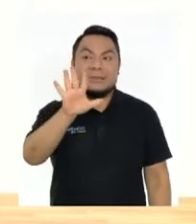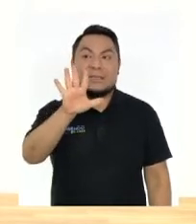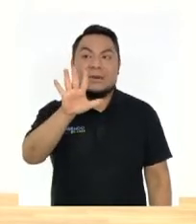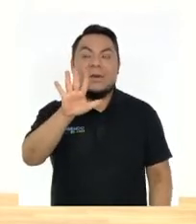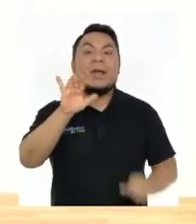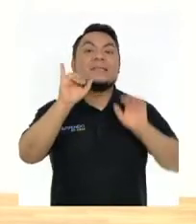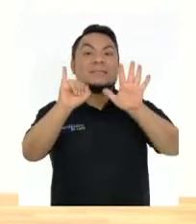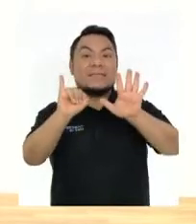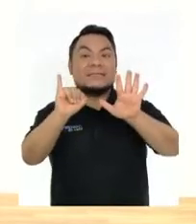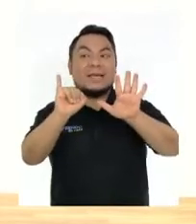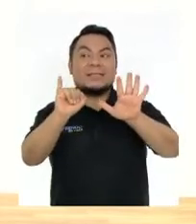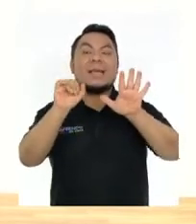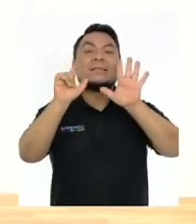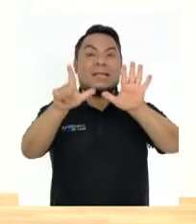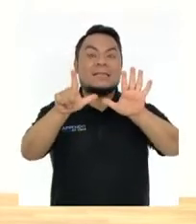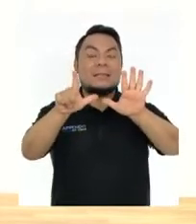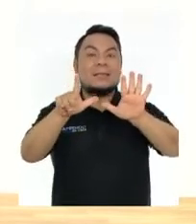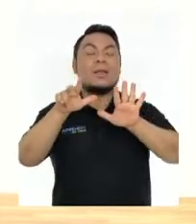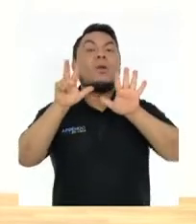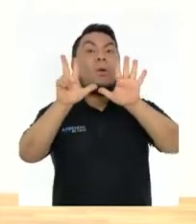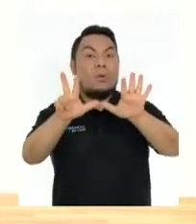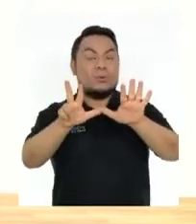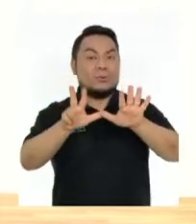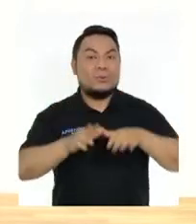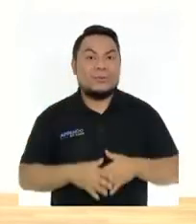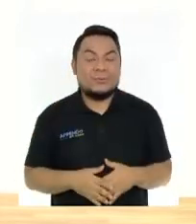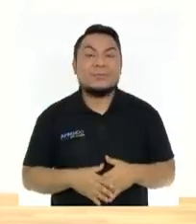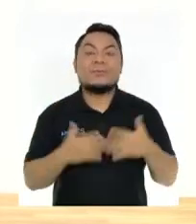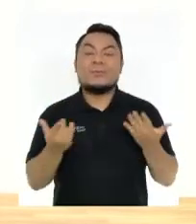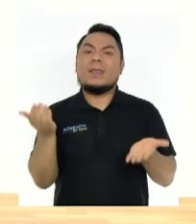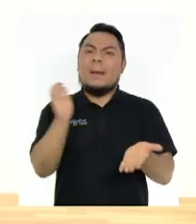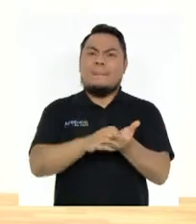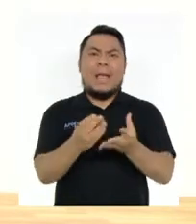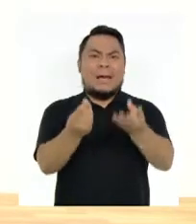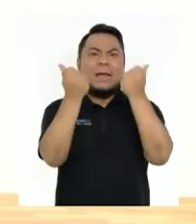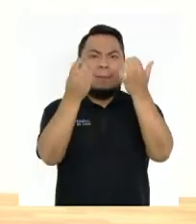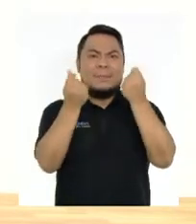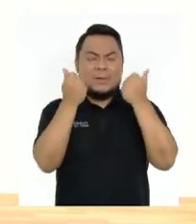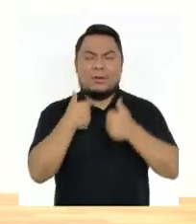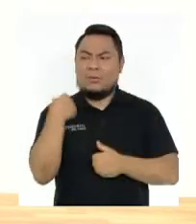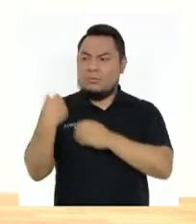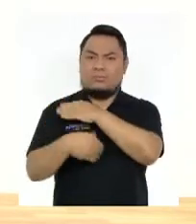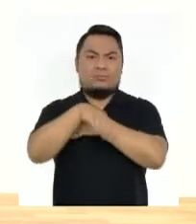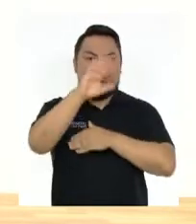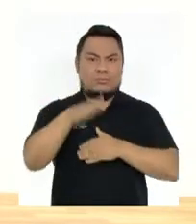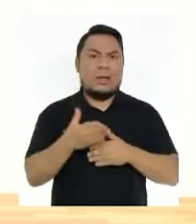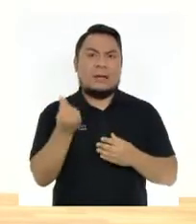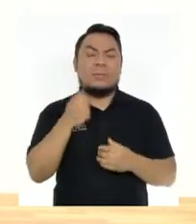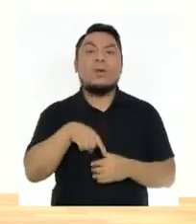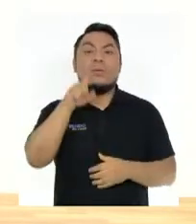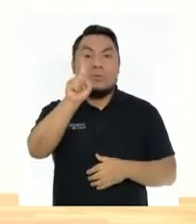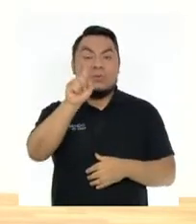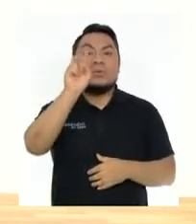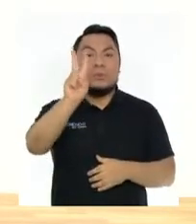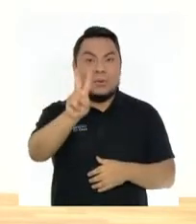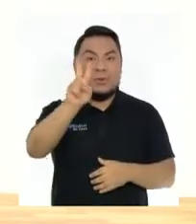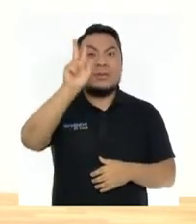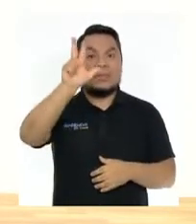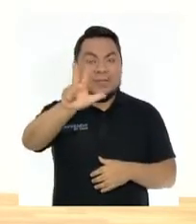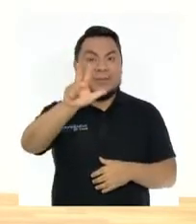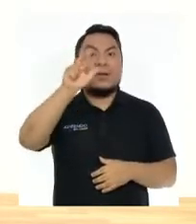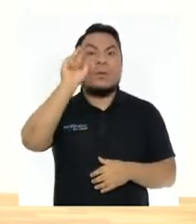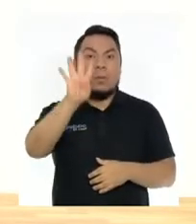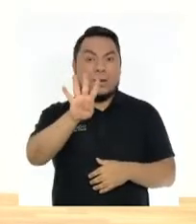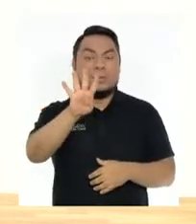5, 6, 7, 8. Un poco más rápido y grande. 1, 2,